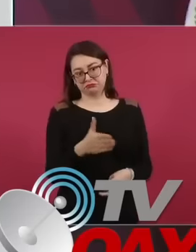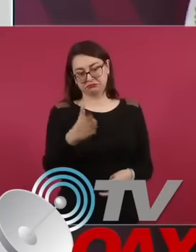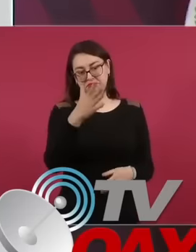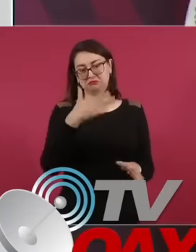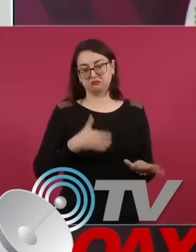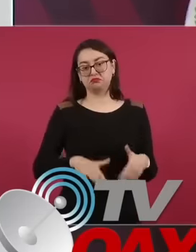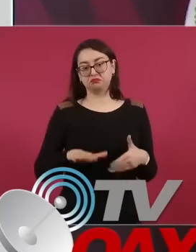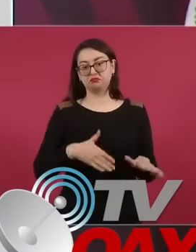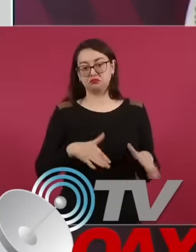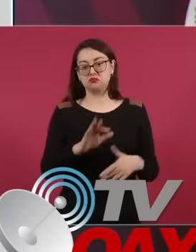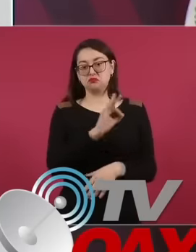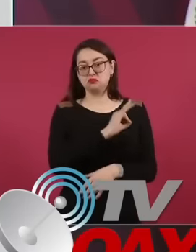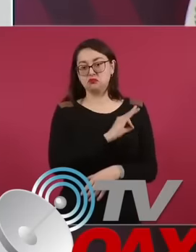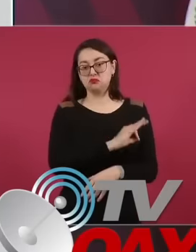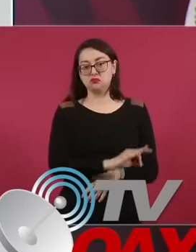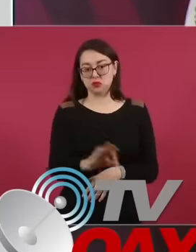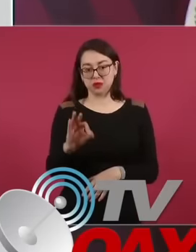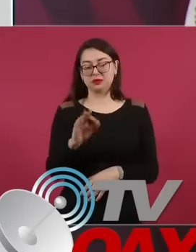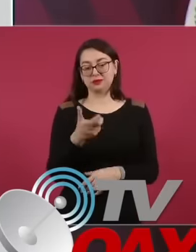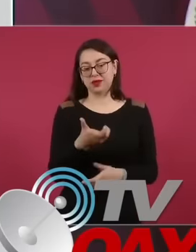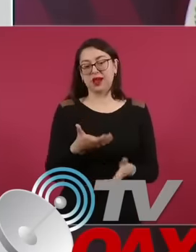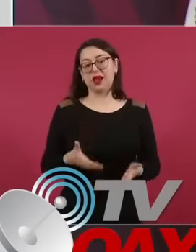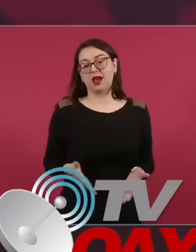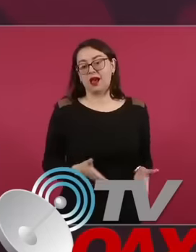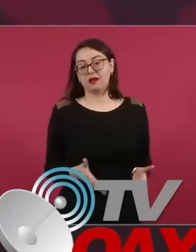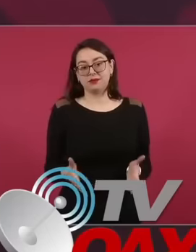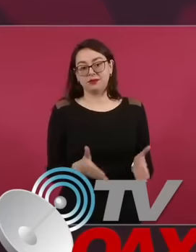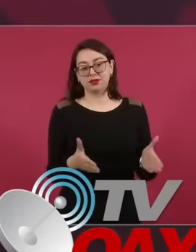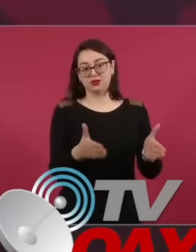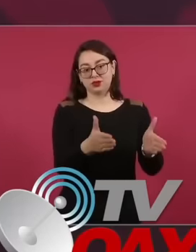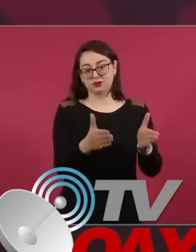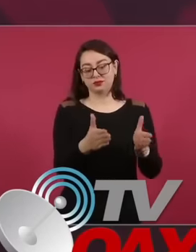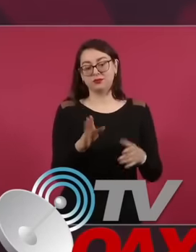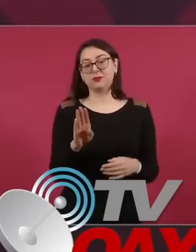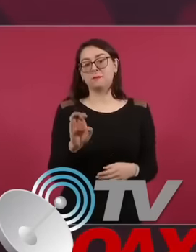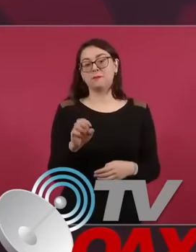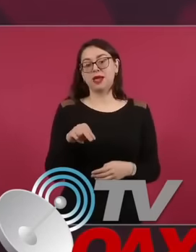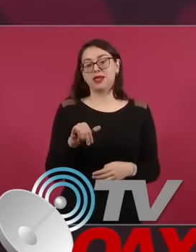y se va a llamar así, el Camino de Benito Pablo,